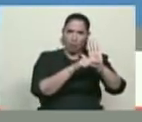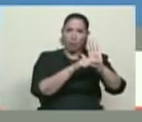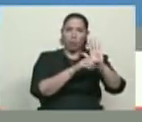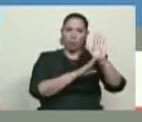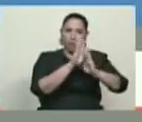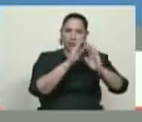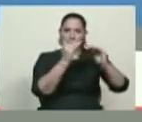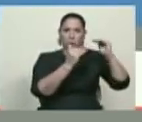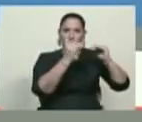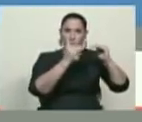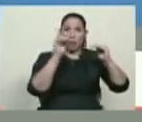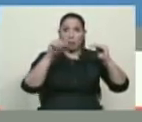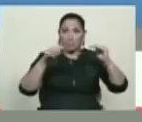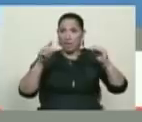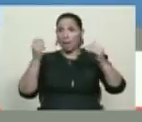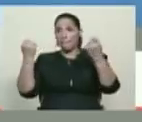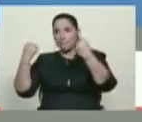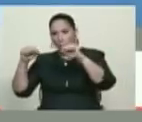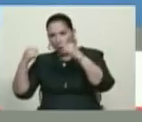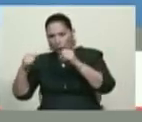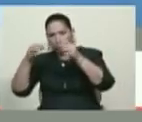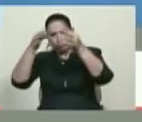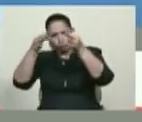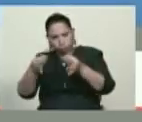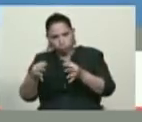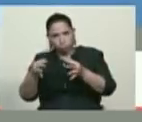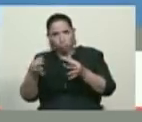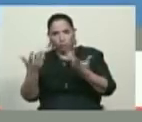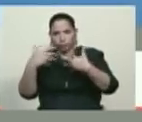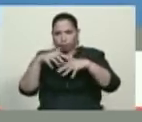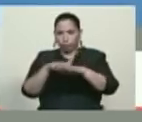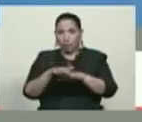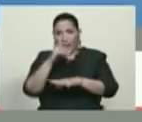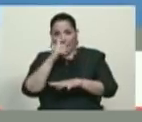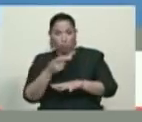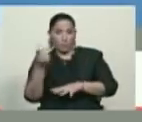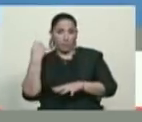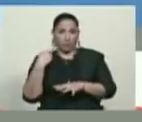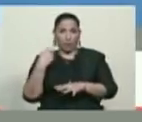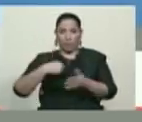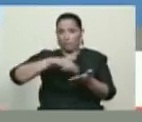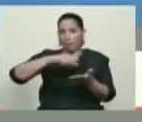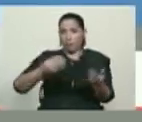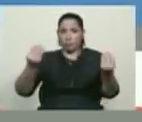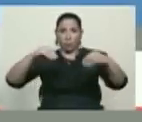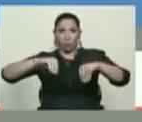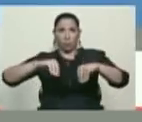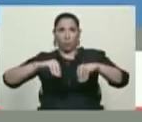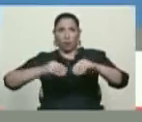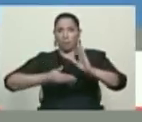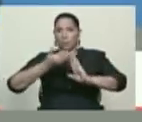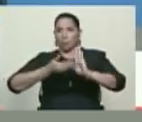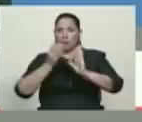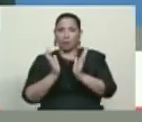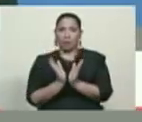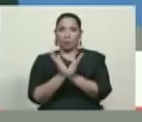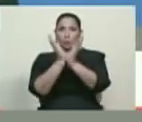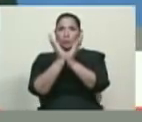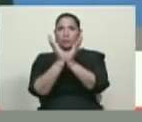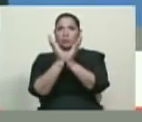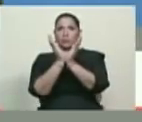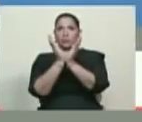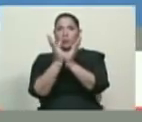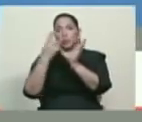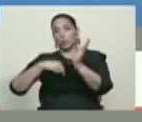plan, sino ya en la práctica, en lo concreto. El año pasado se firmó un importante convenio con la UNICEF. Hemos